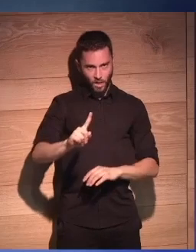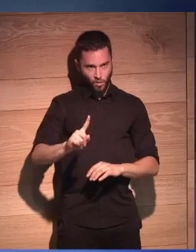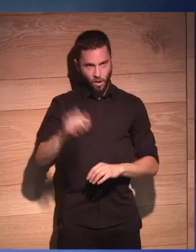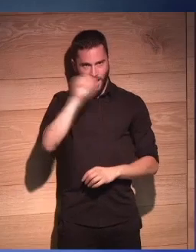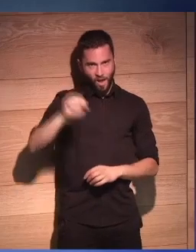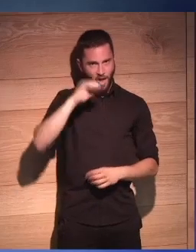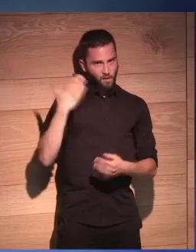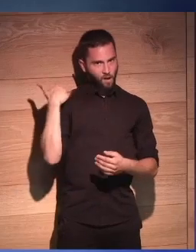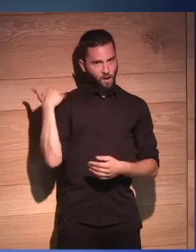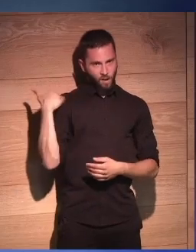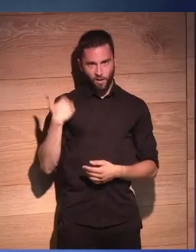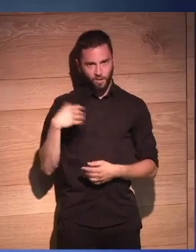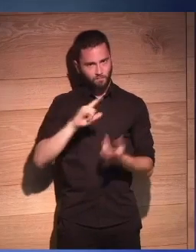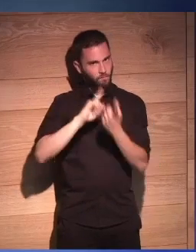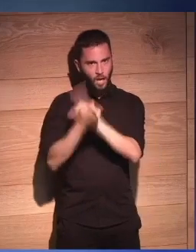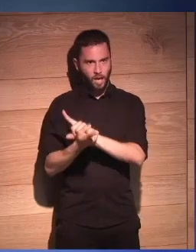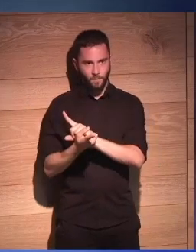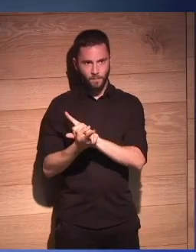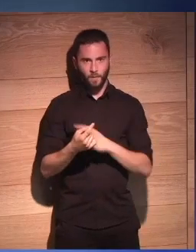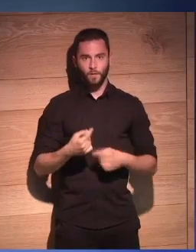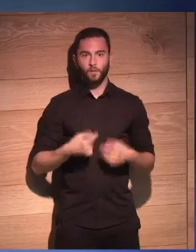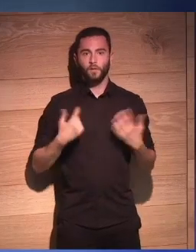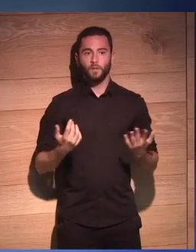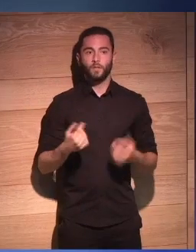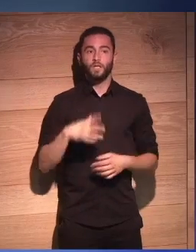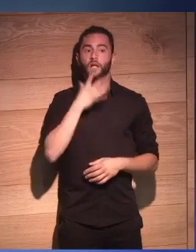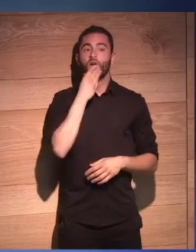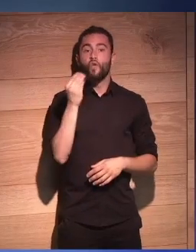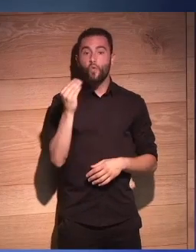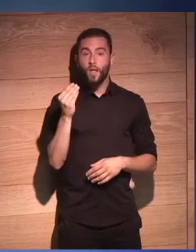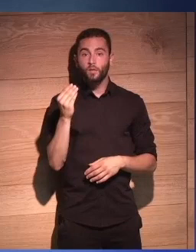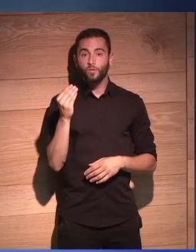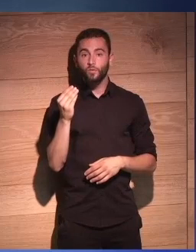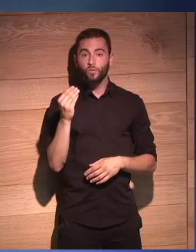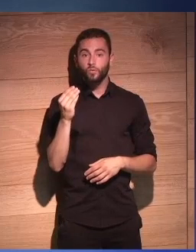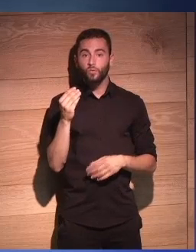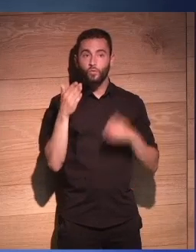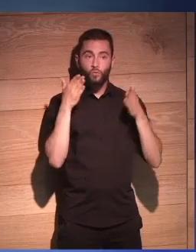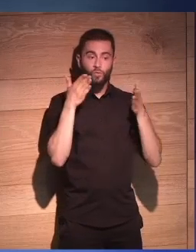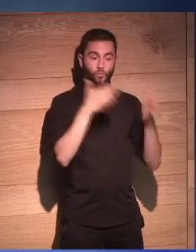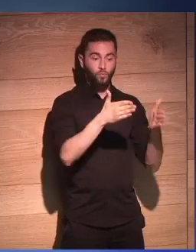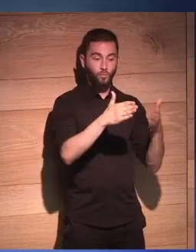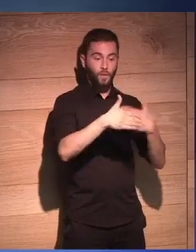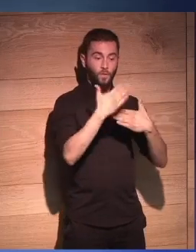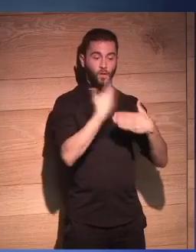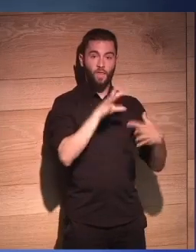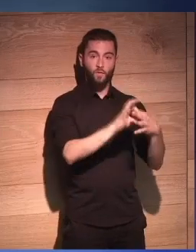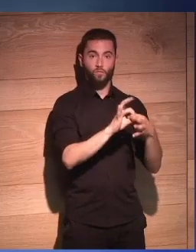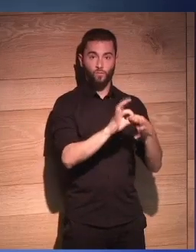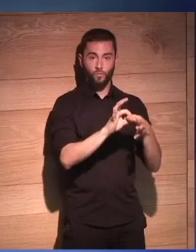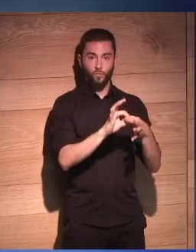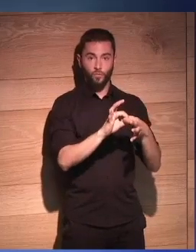¿no? Yo creo que el culto a la juventud va de la mano con la modernización. Así que